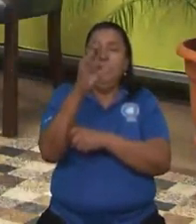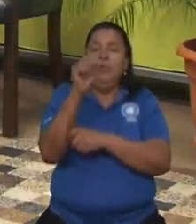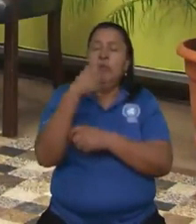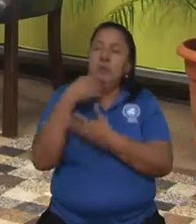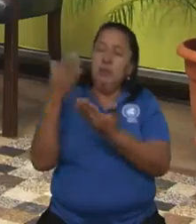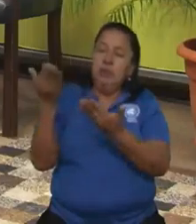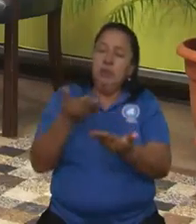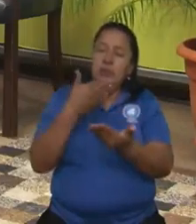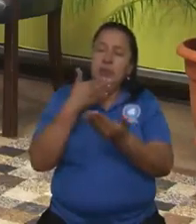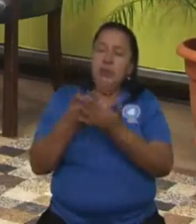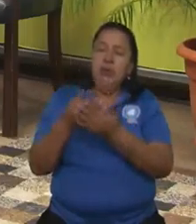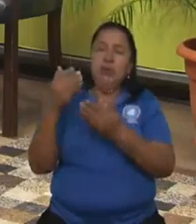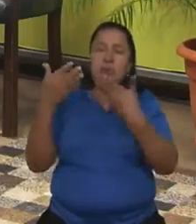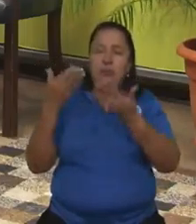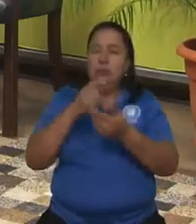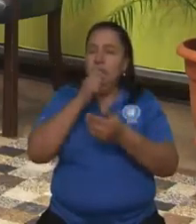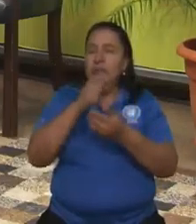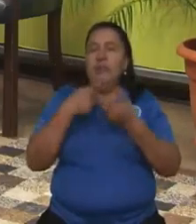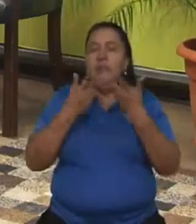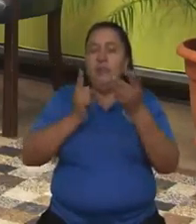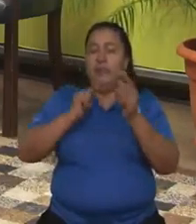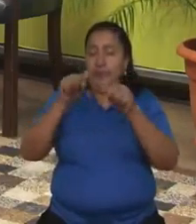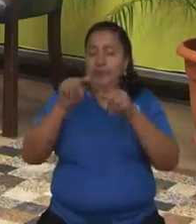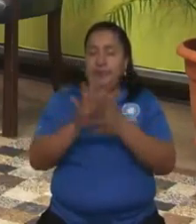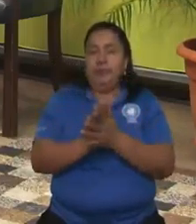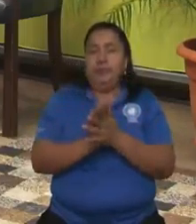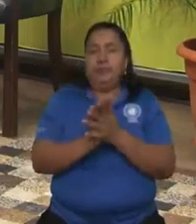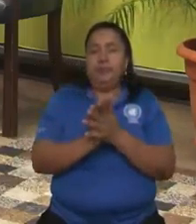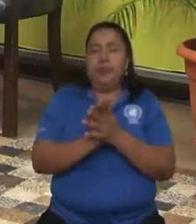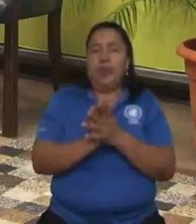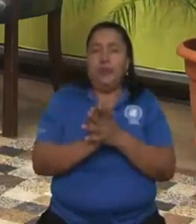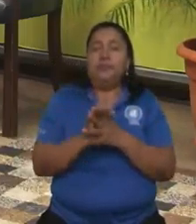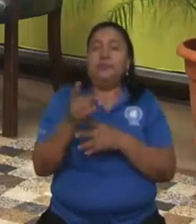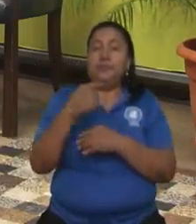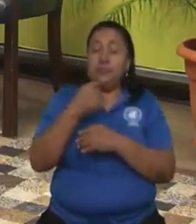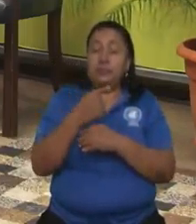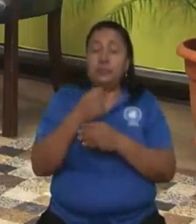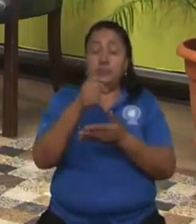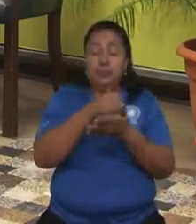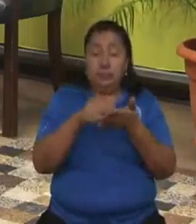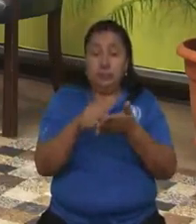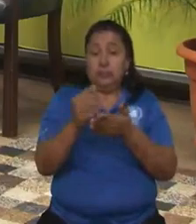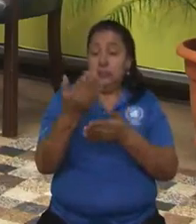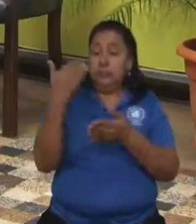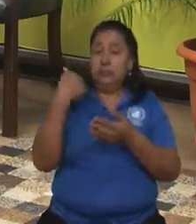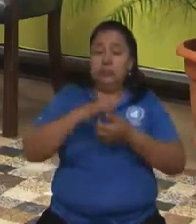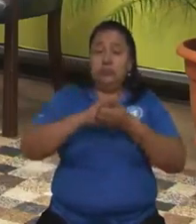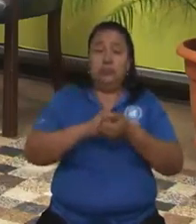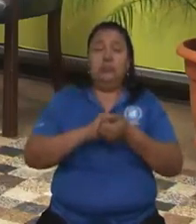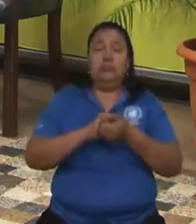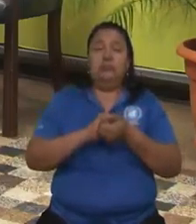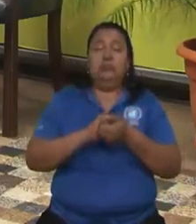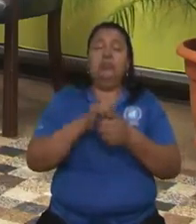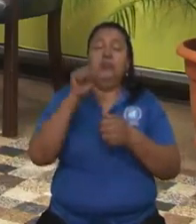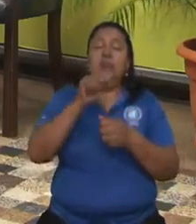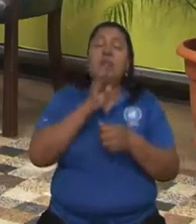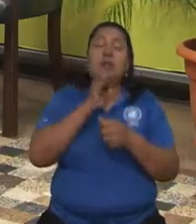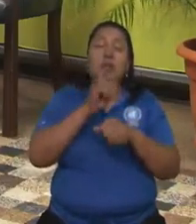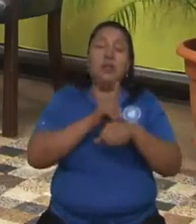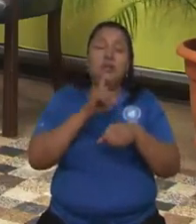Arlen Eliel Soto, quien también es parte del equipo médico del Hospital Antonio Escuela, Hospital Escuela Antonio Lenín